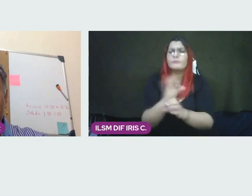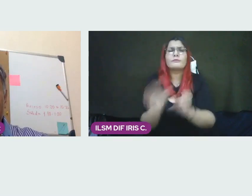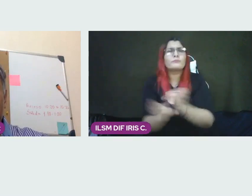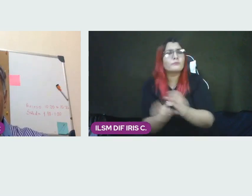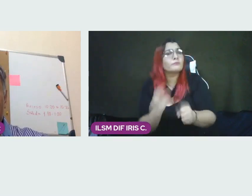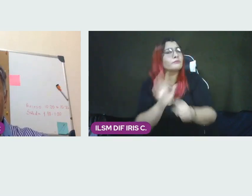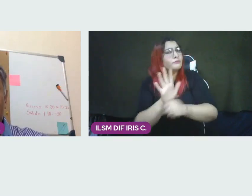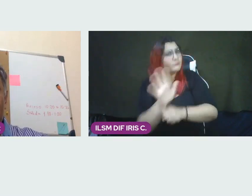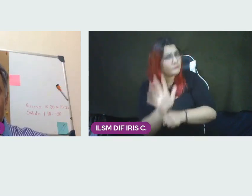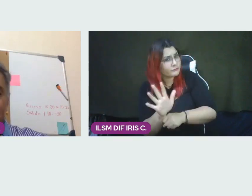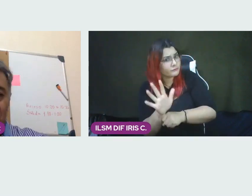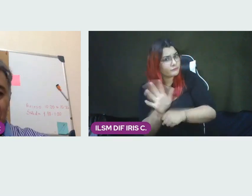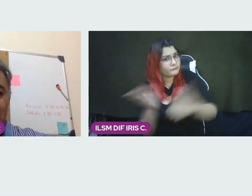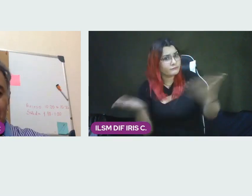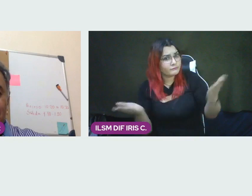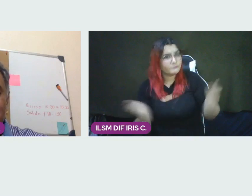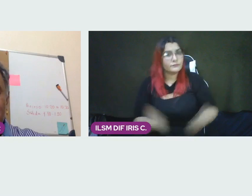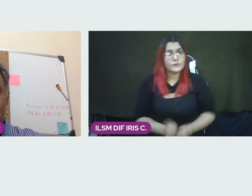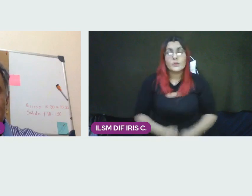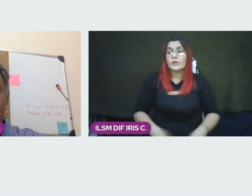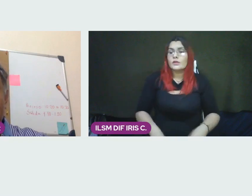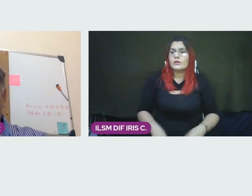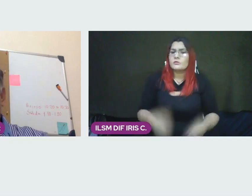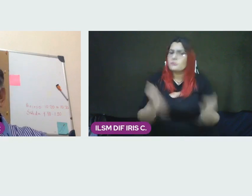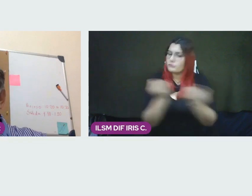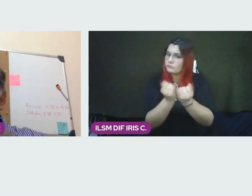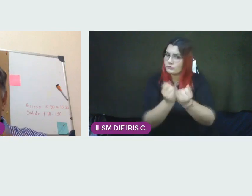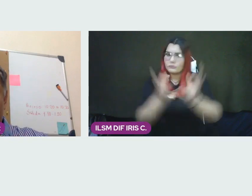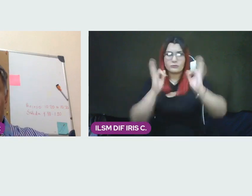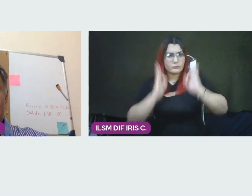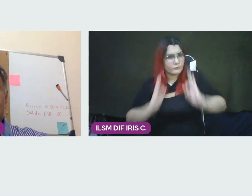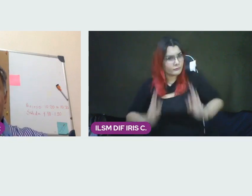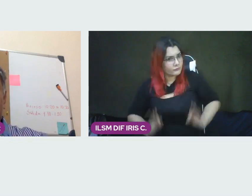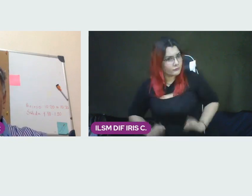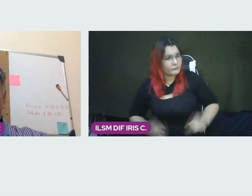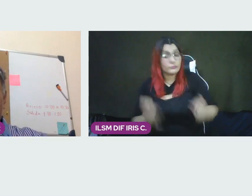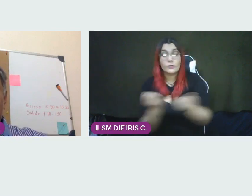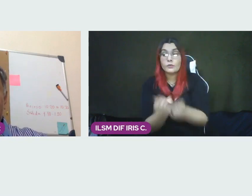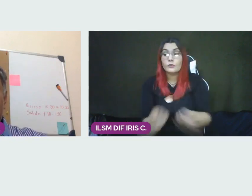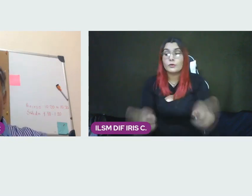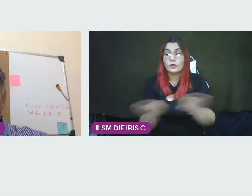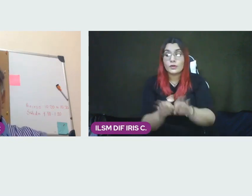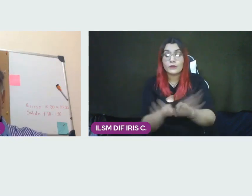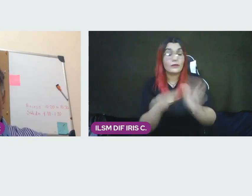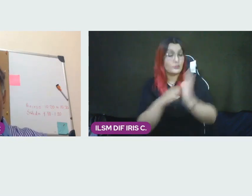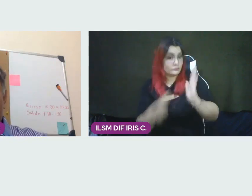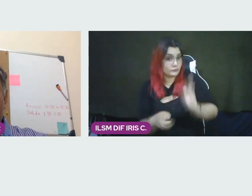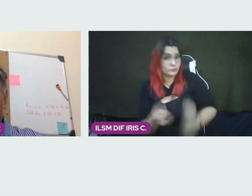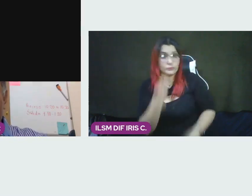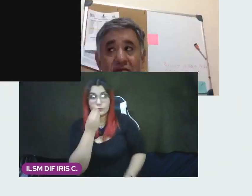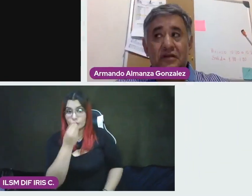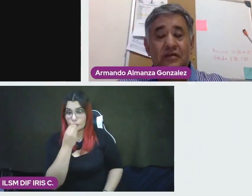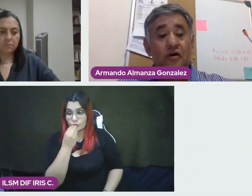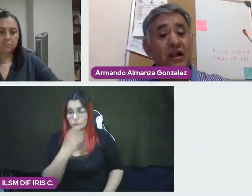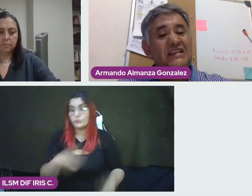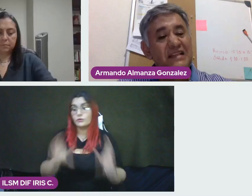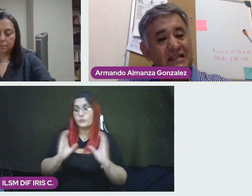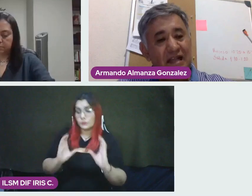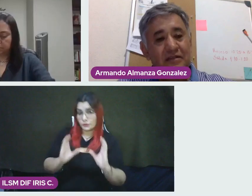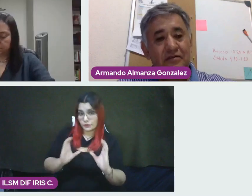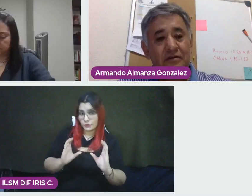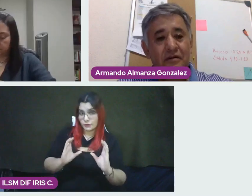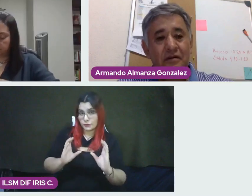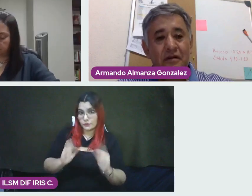parte física o fisiológica del ser humano. Cuidar nuestra alimentación, ¿no? Cuidar en nuestras horas